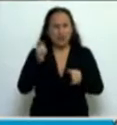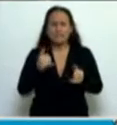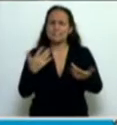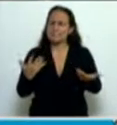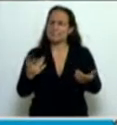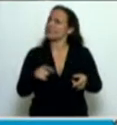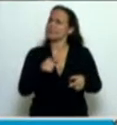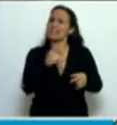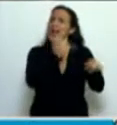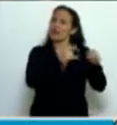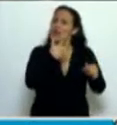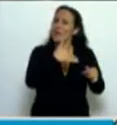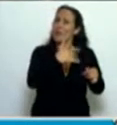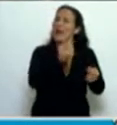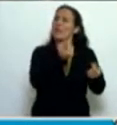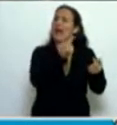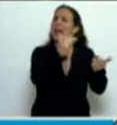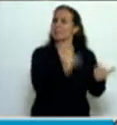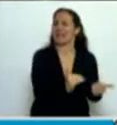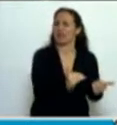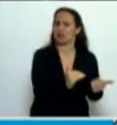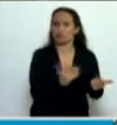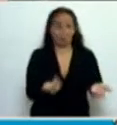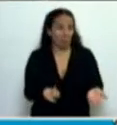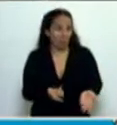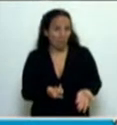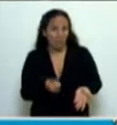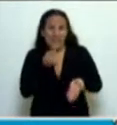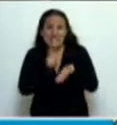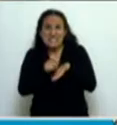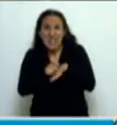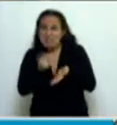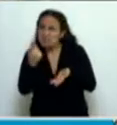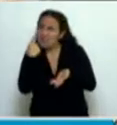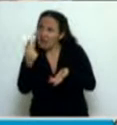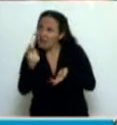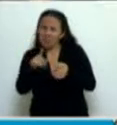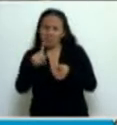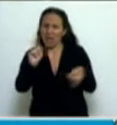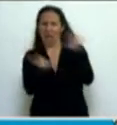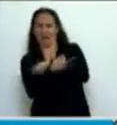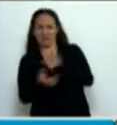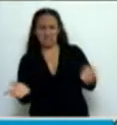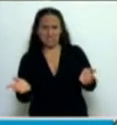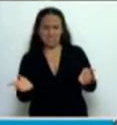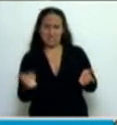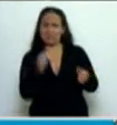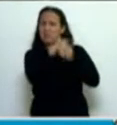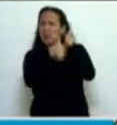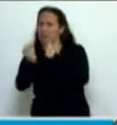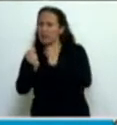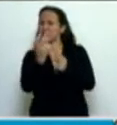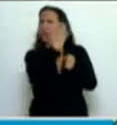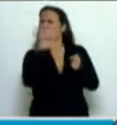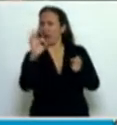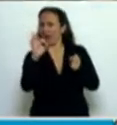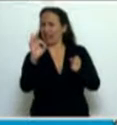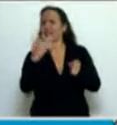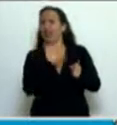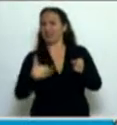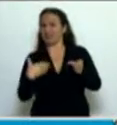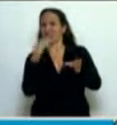La participación, algunos cuestionamientos fue, si sigue participando el Estado en estas compañías